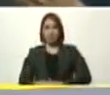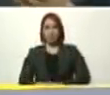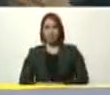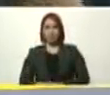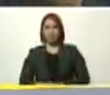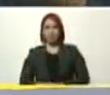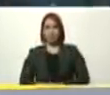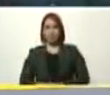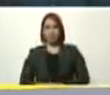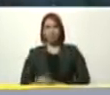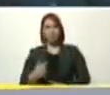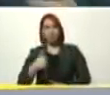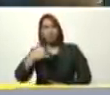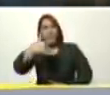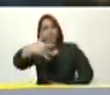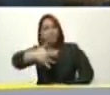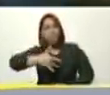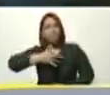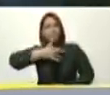Y yo siento